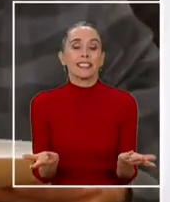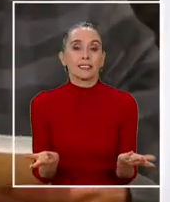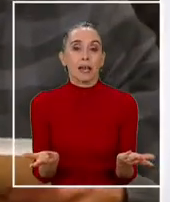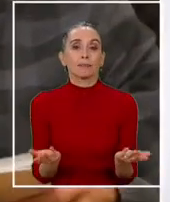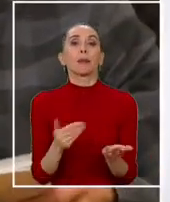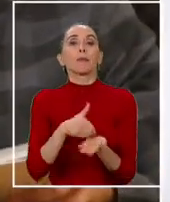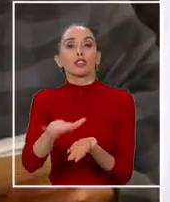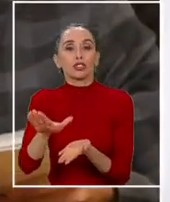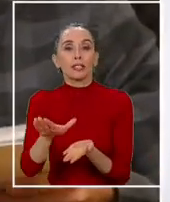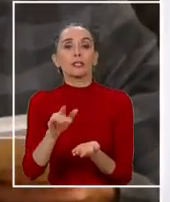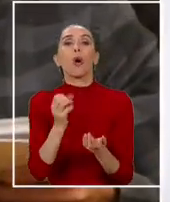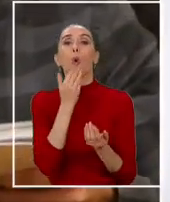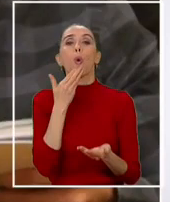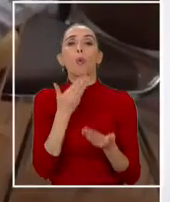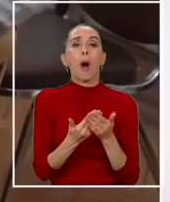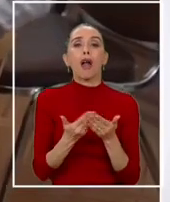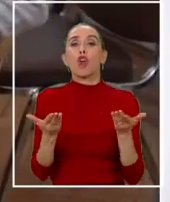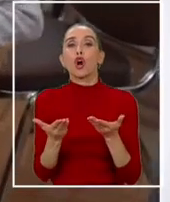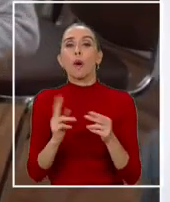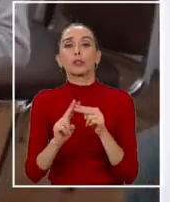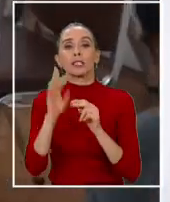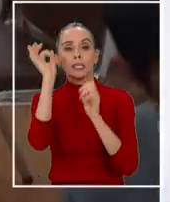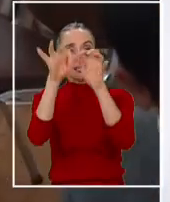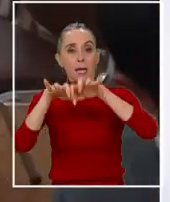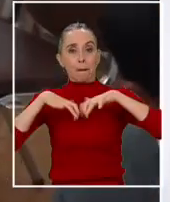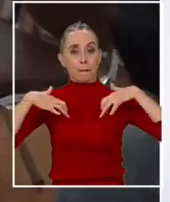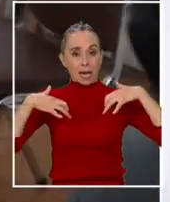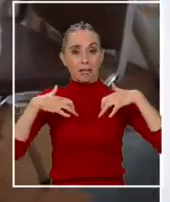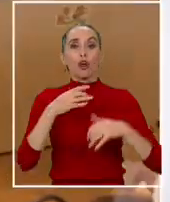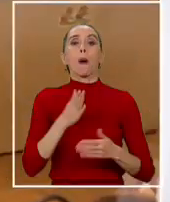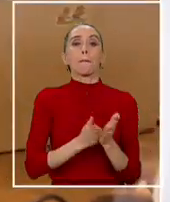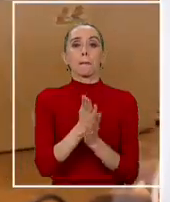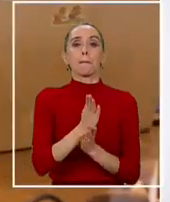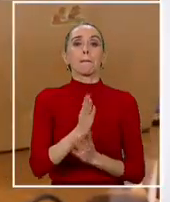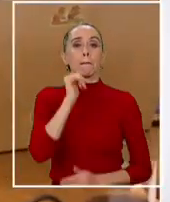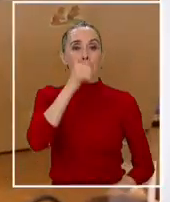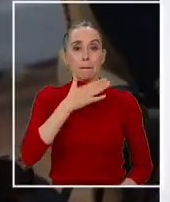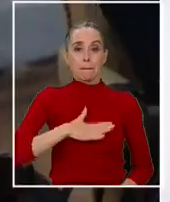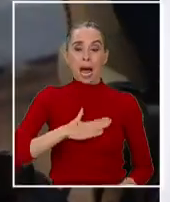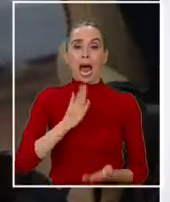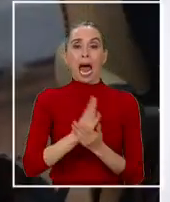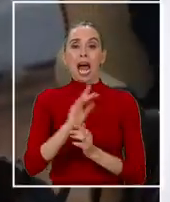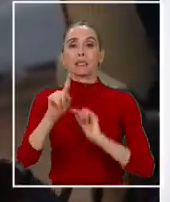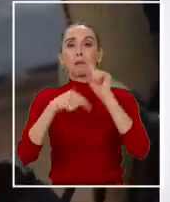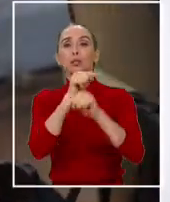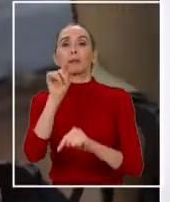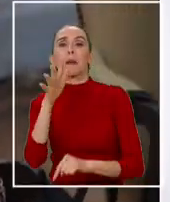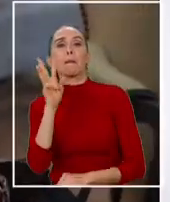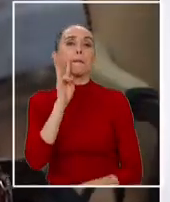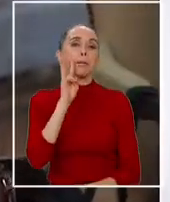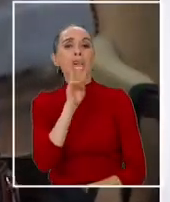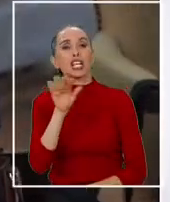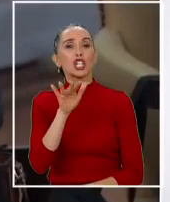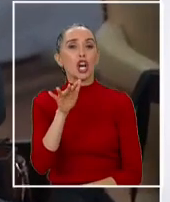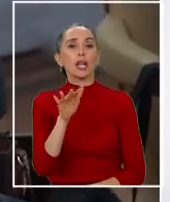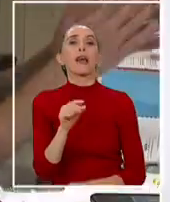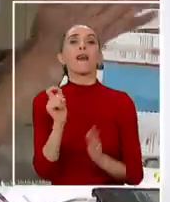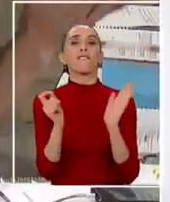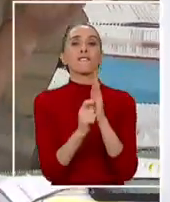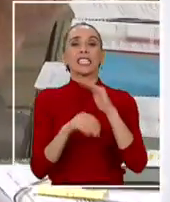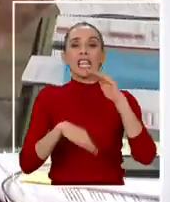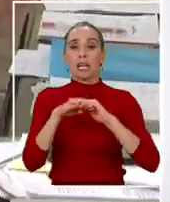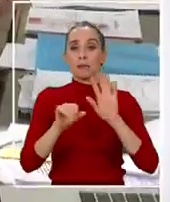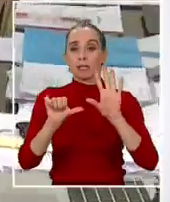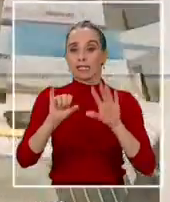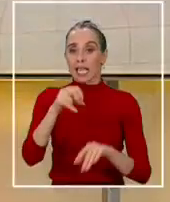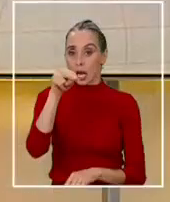se desarrollarán estos plenos todo parte Este martes hasta mediados de la próxima semana y cuál es la fecha límite marque El